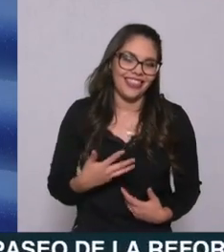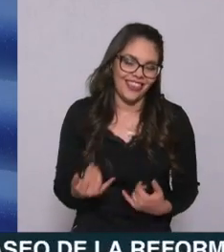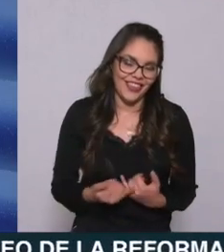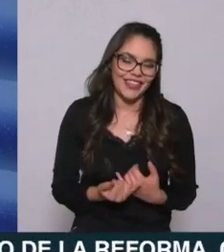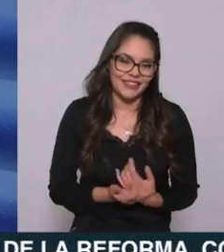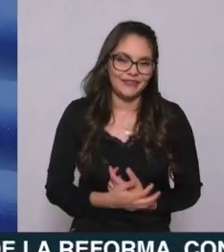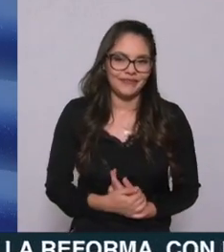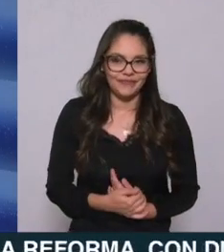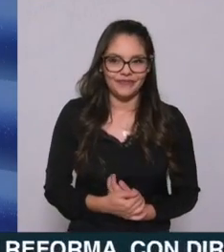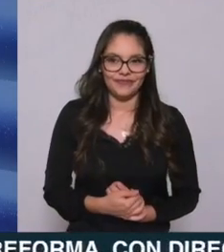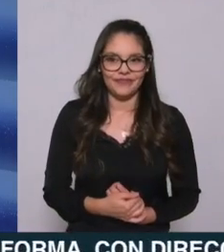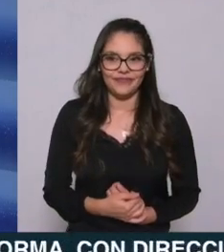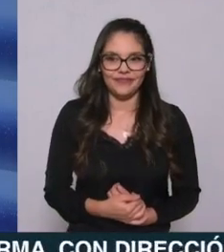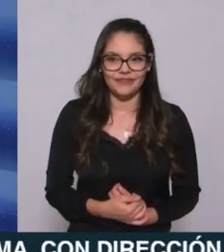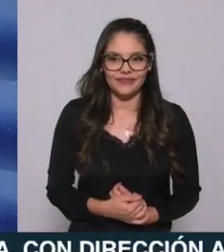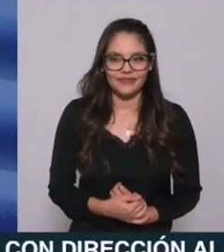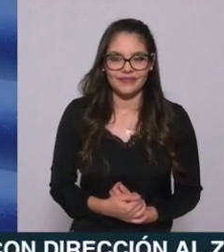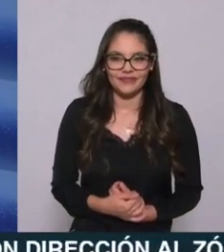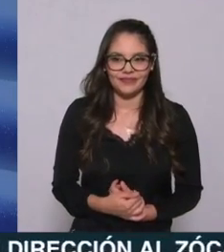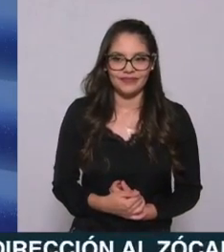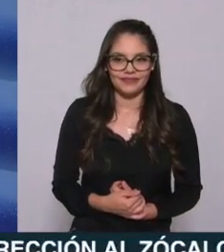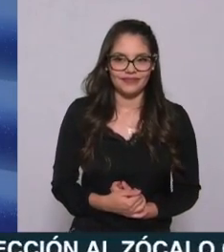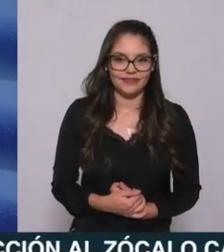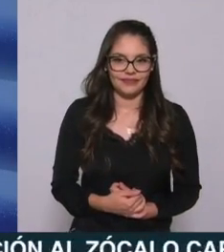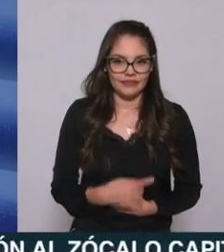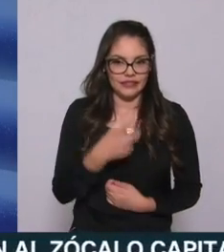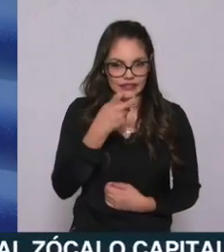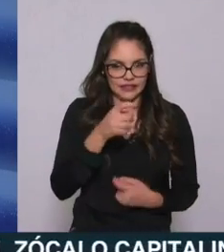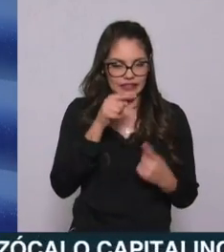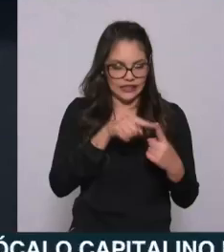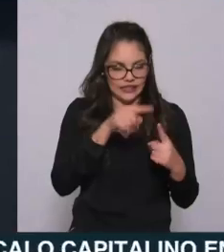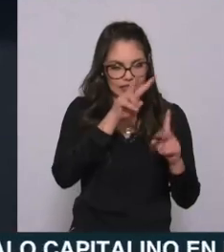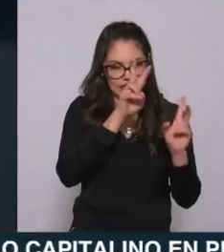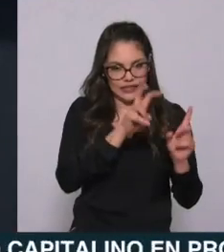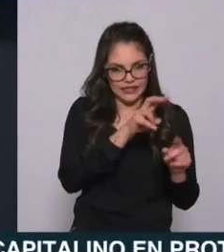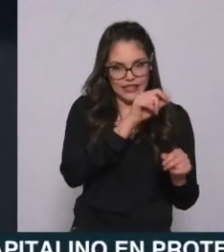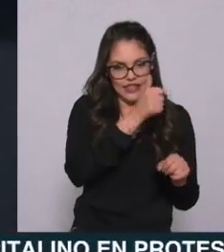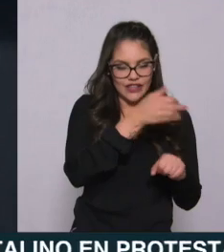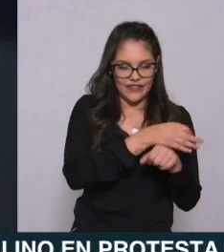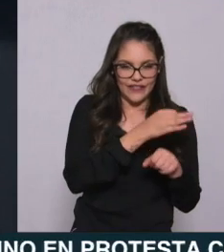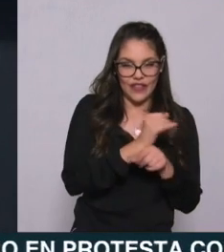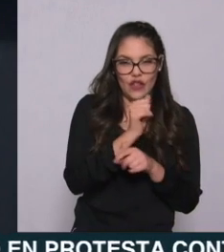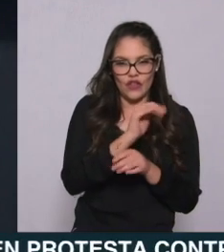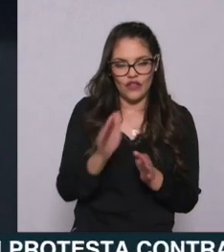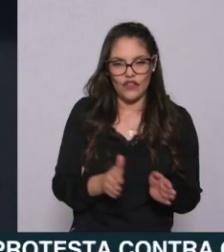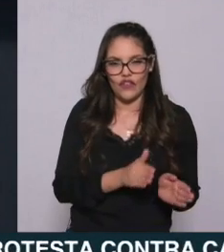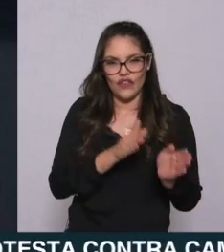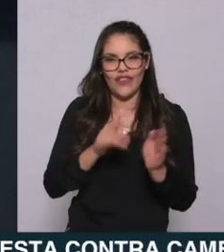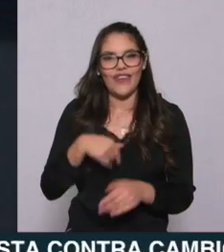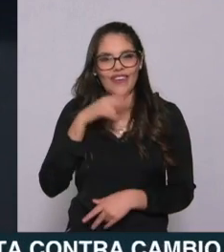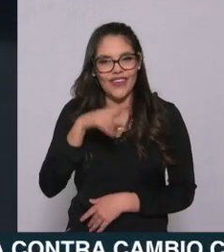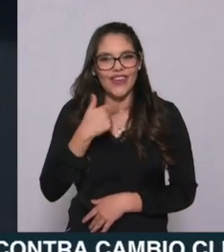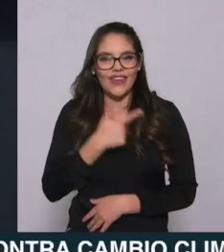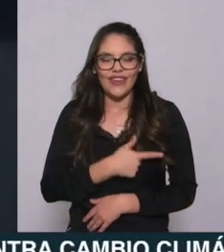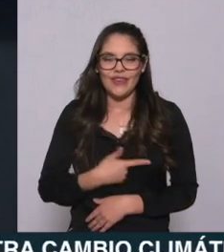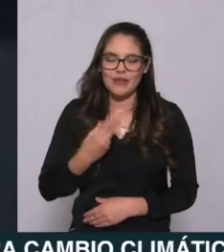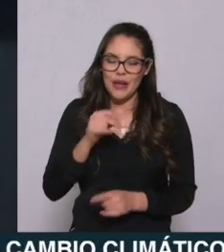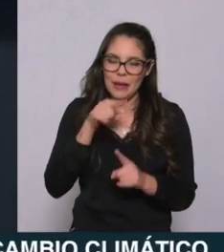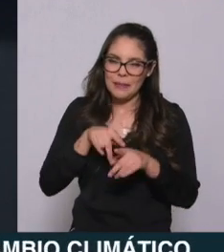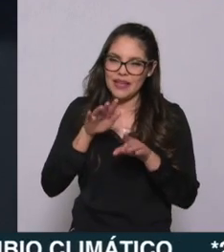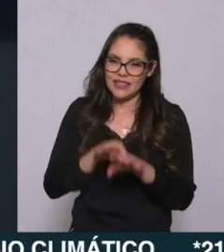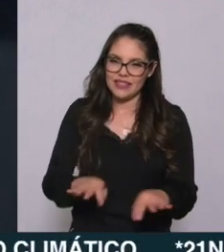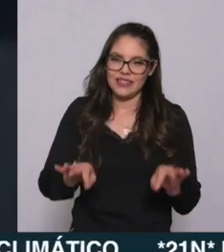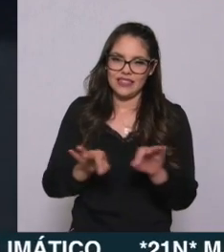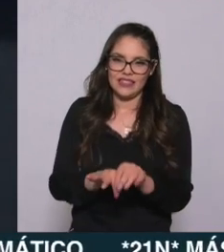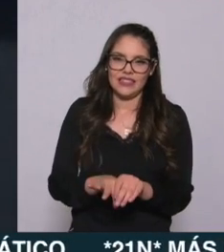así es. Y bueno, pues sí, y eso por Amiga, date cuenta. Y pasando al otro tema, que es lo que nos encantaría dar énfasis, es que, bueno,